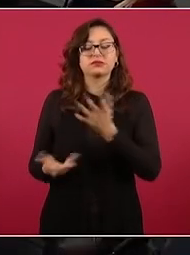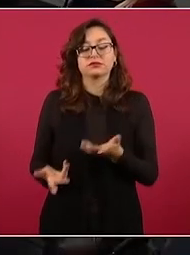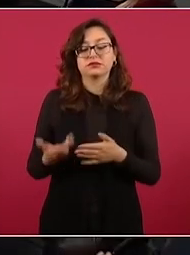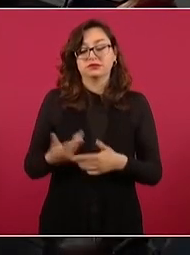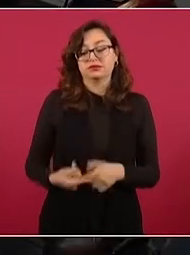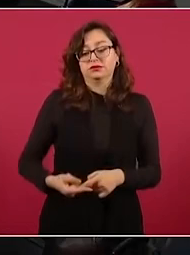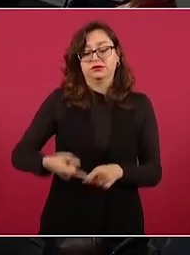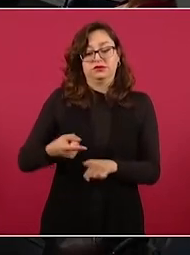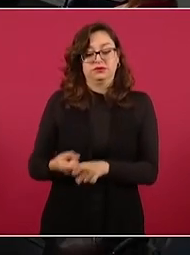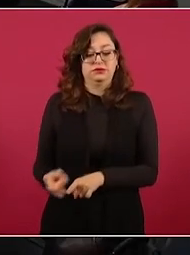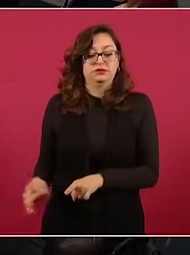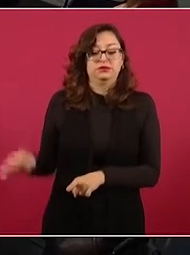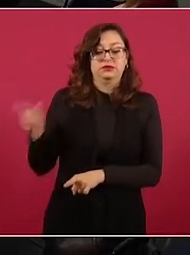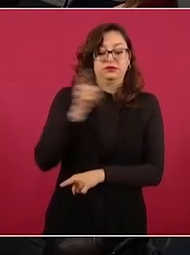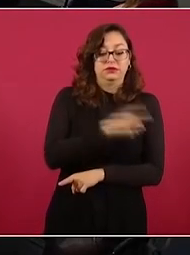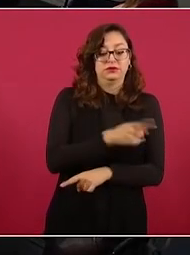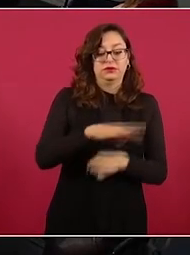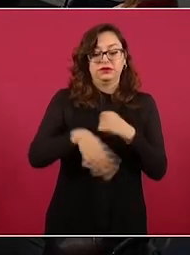3.400.000 barriles